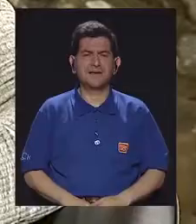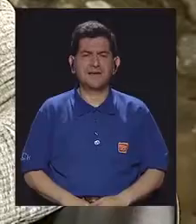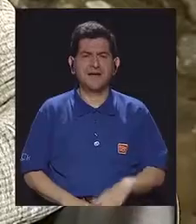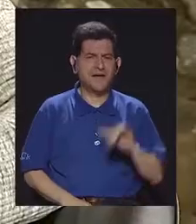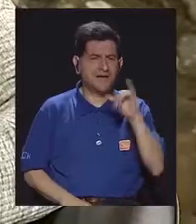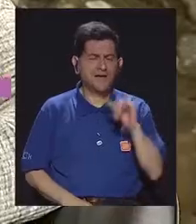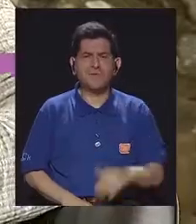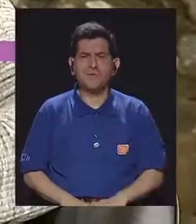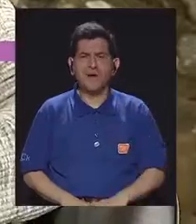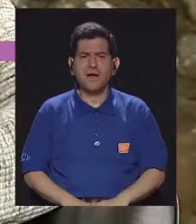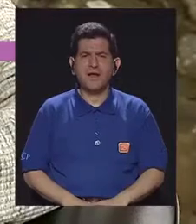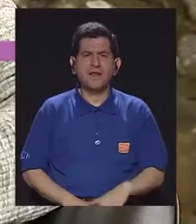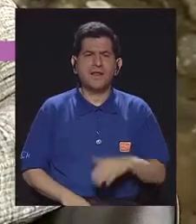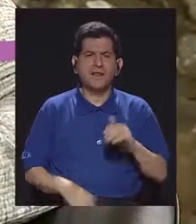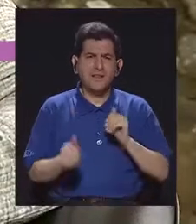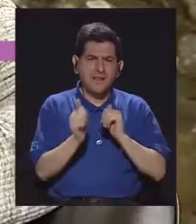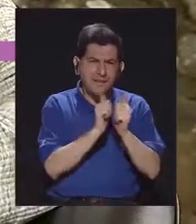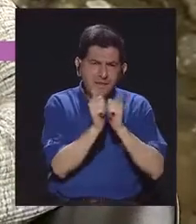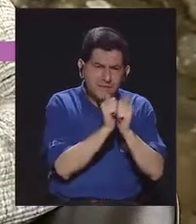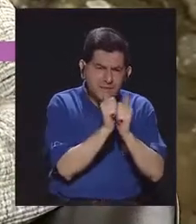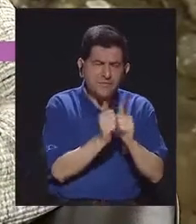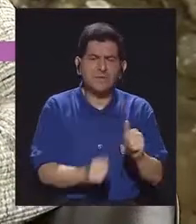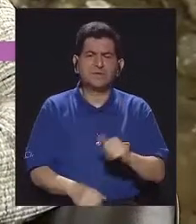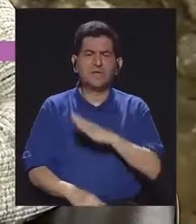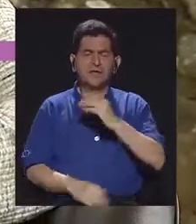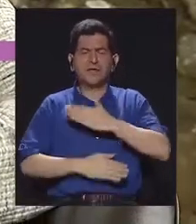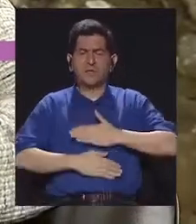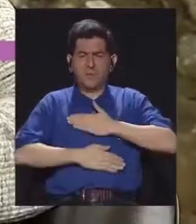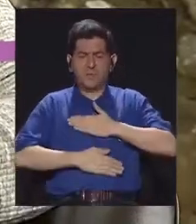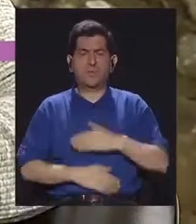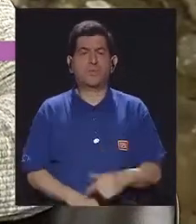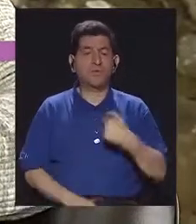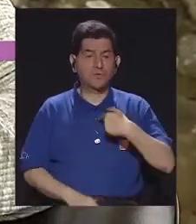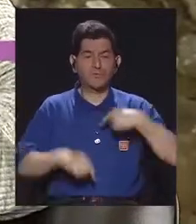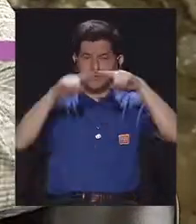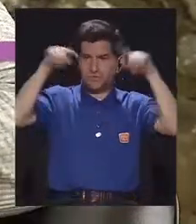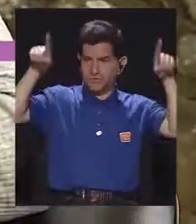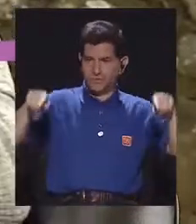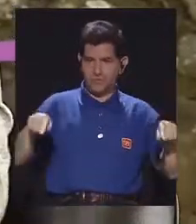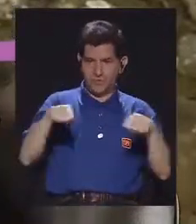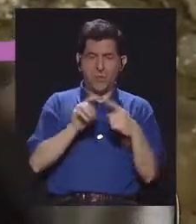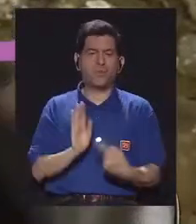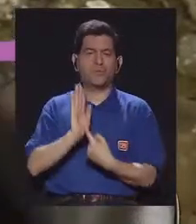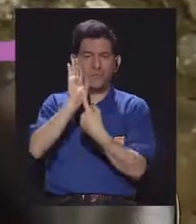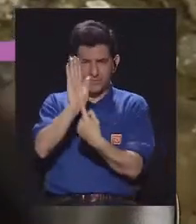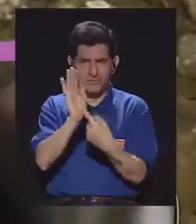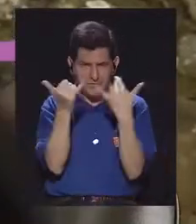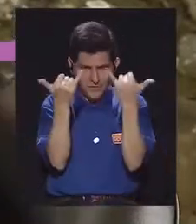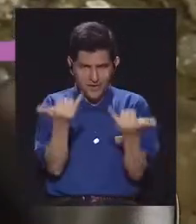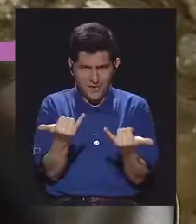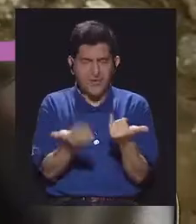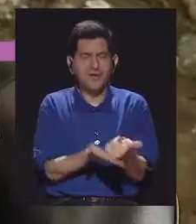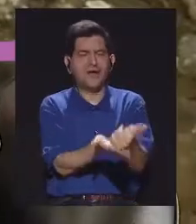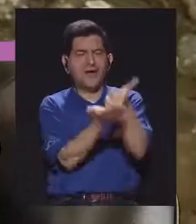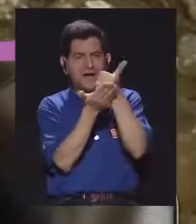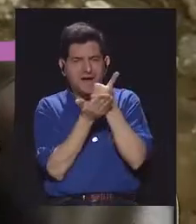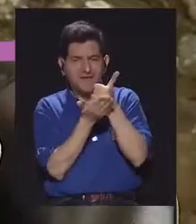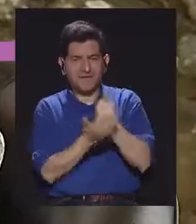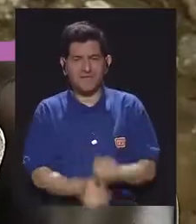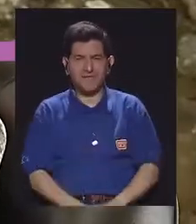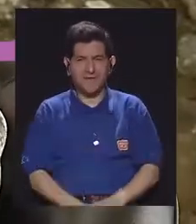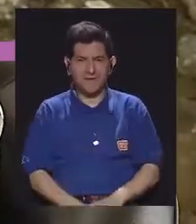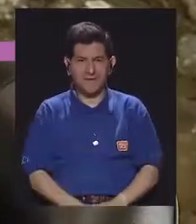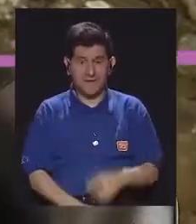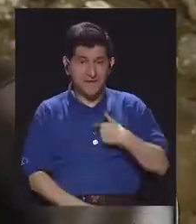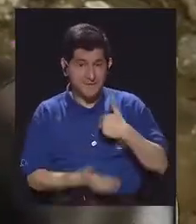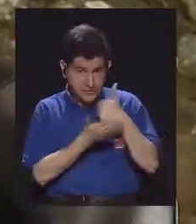recreación. Perfecto. Para hablar de los beneficios, les traigo una filmina que nos puede ayudar tal vez a...